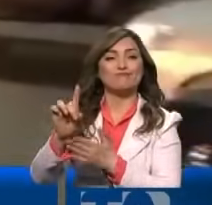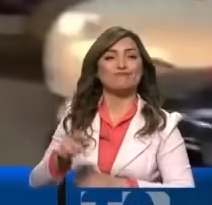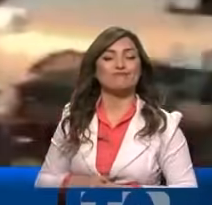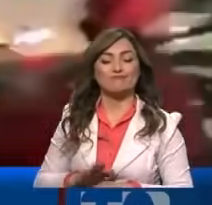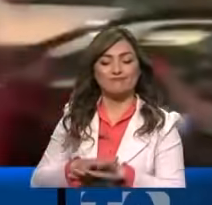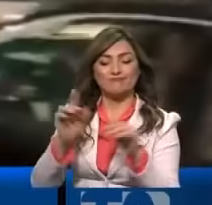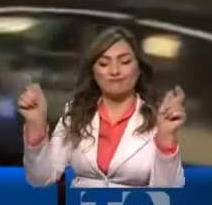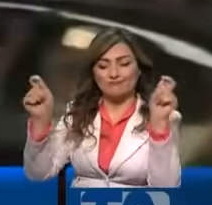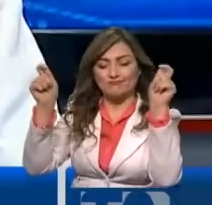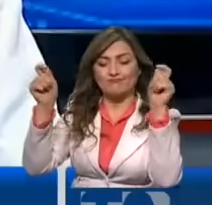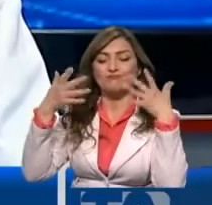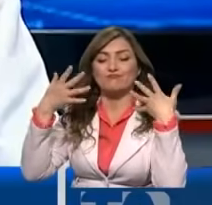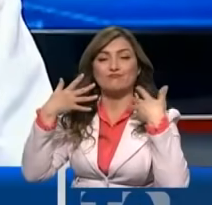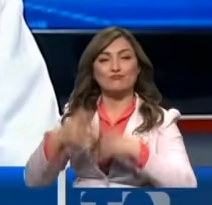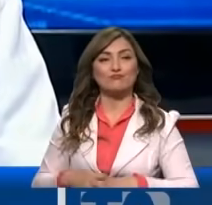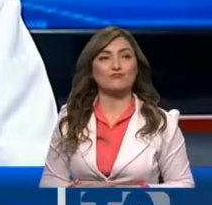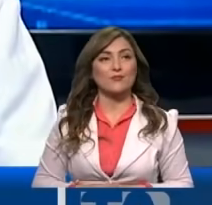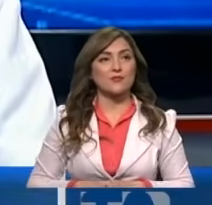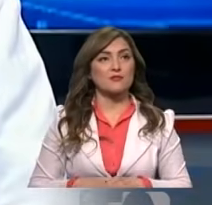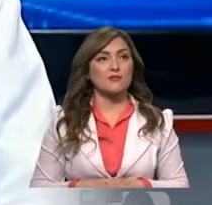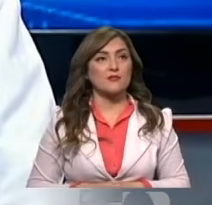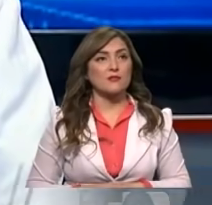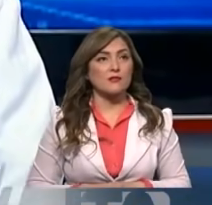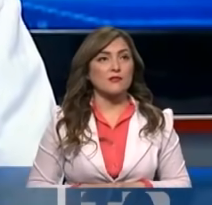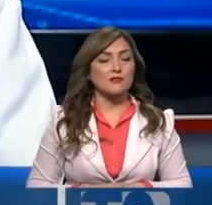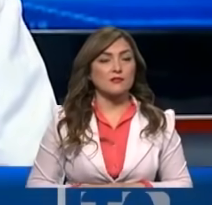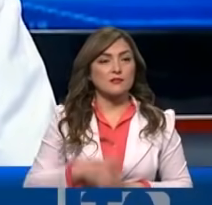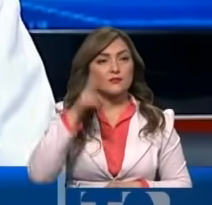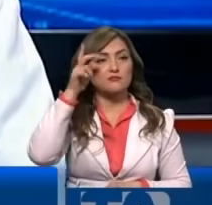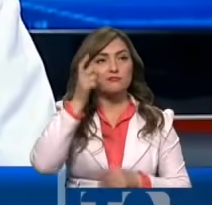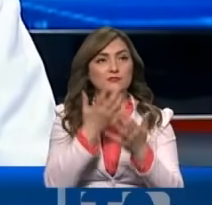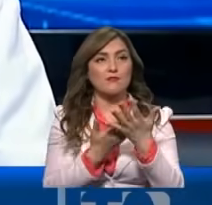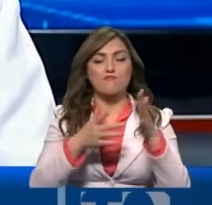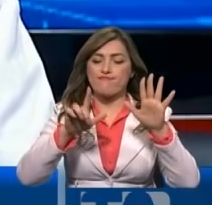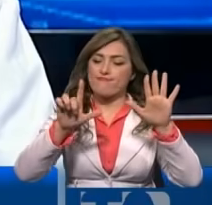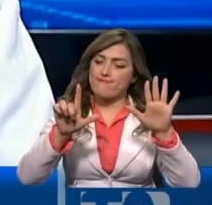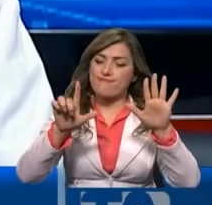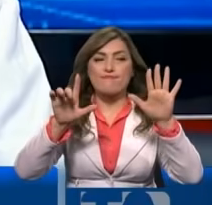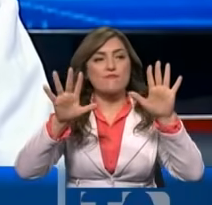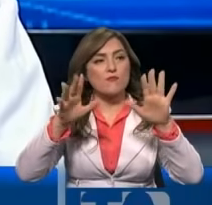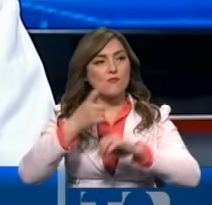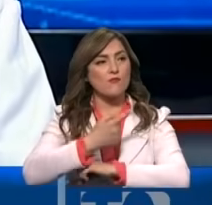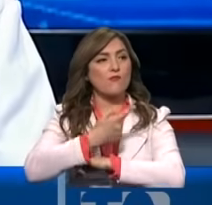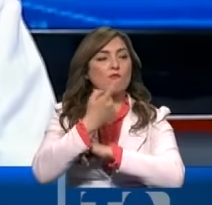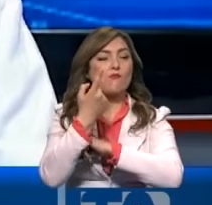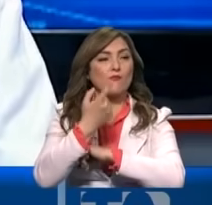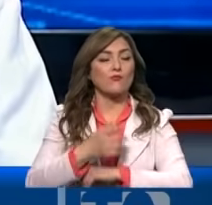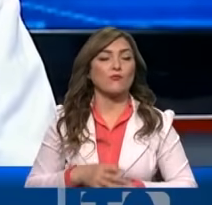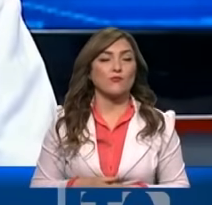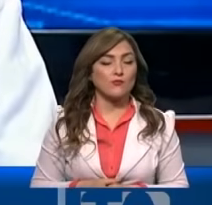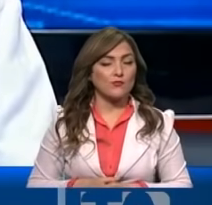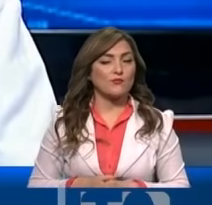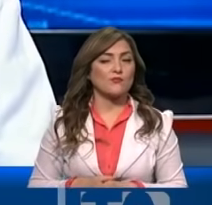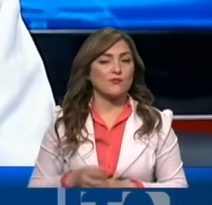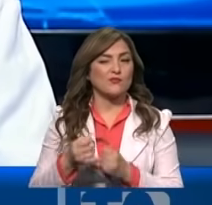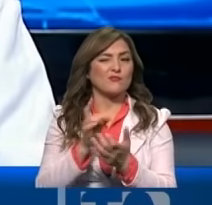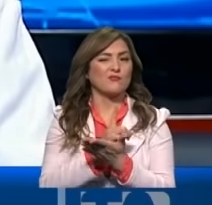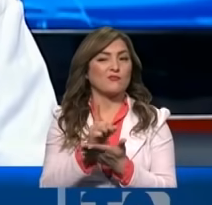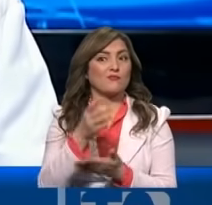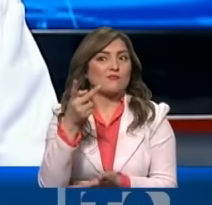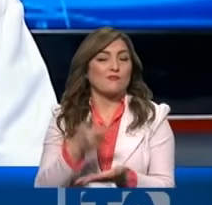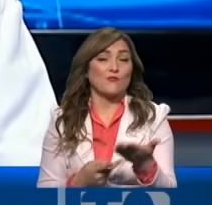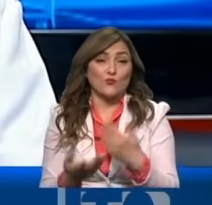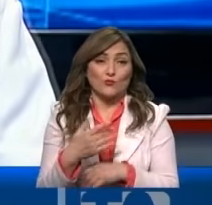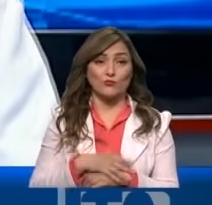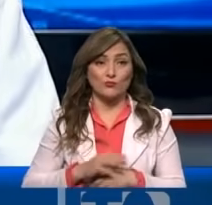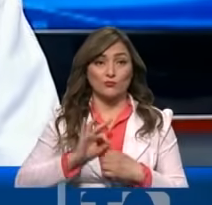motivo de las fiestas julianas. Yo diría que habrá que esperar unos 7, 10 días, tal vez 2 semanas, para ver el impacto de lo que sucedió el fin de semana. Si tenemos la